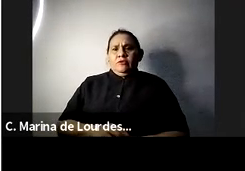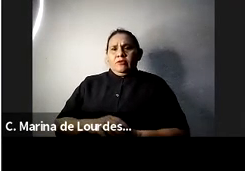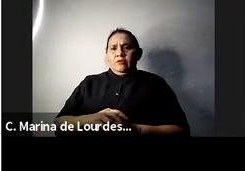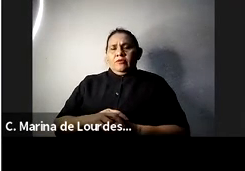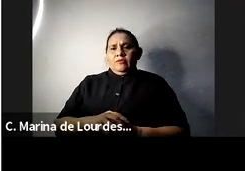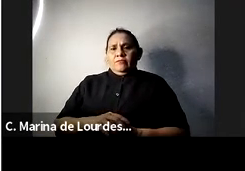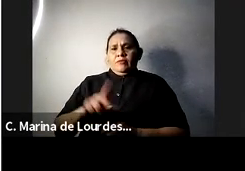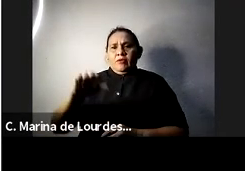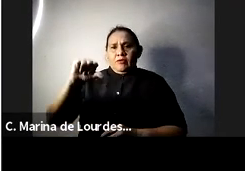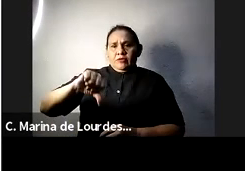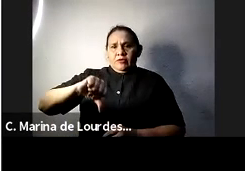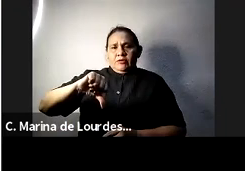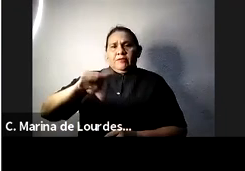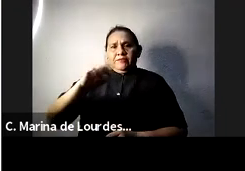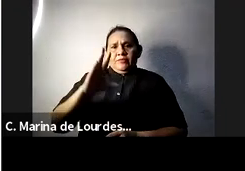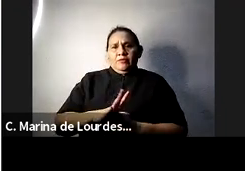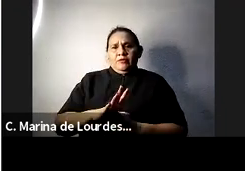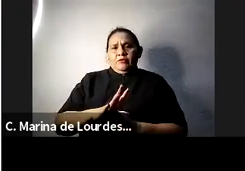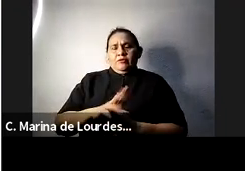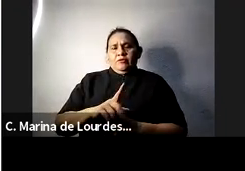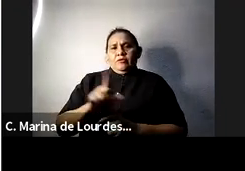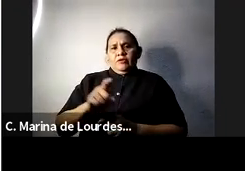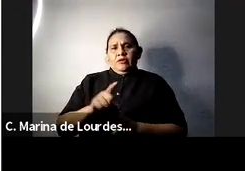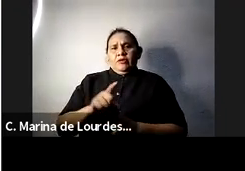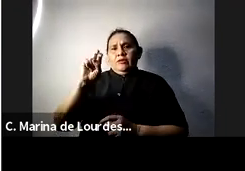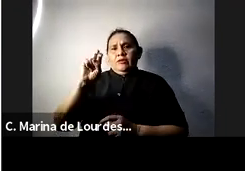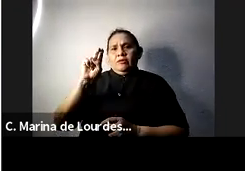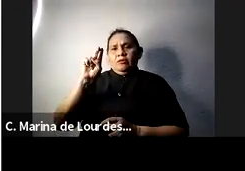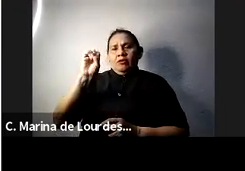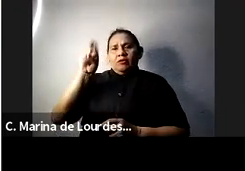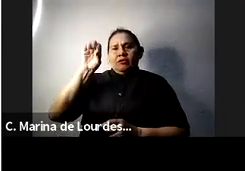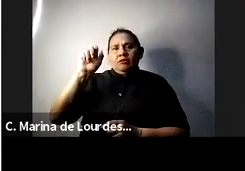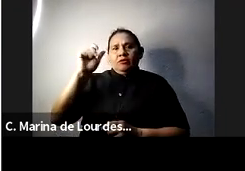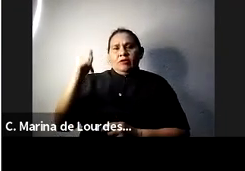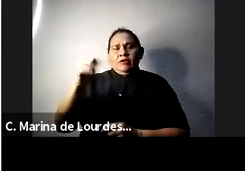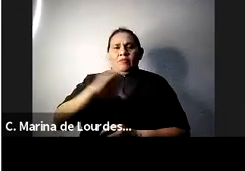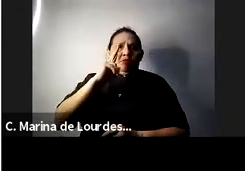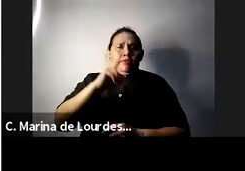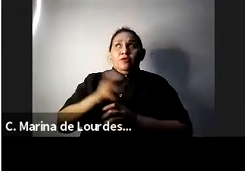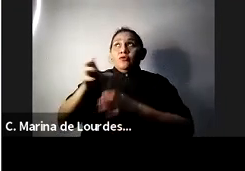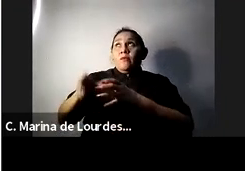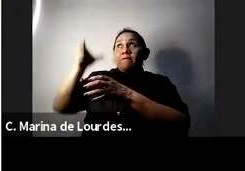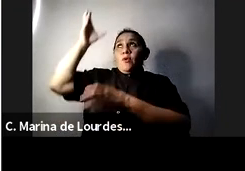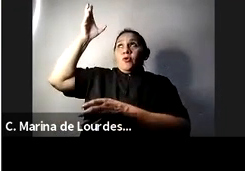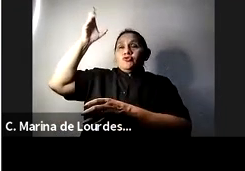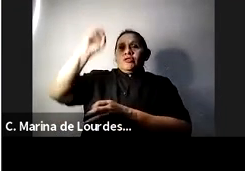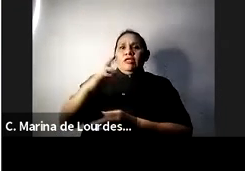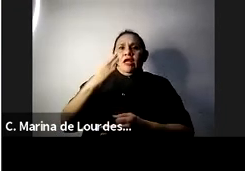Aquí el INCAI, también aquí podemos ver los postes, la falta de